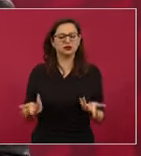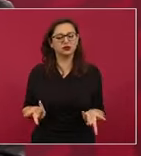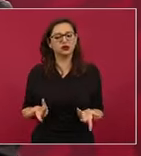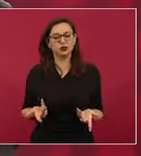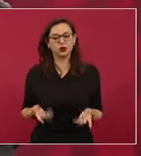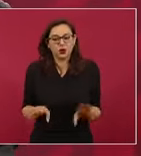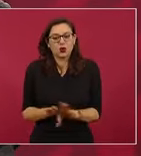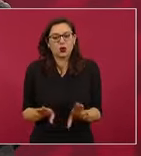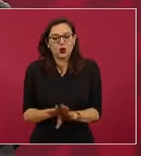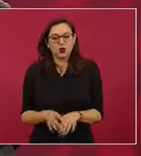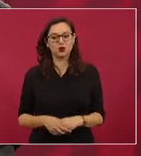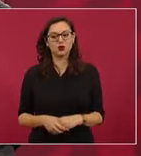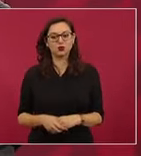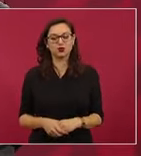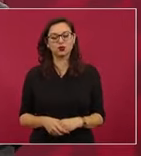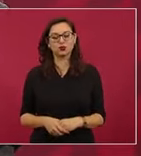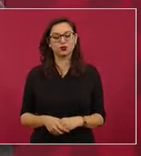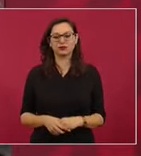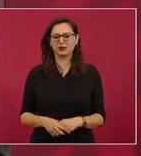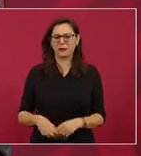puede ser número uno